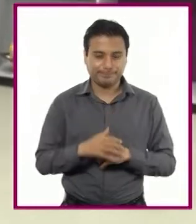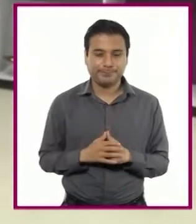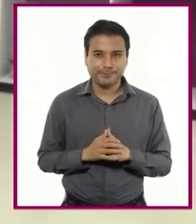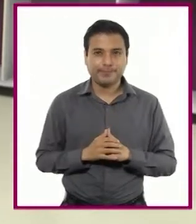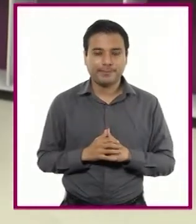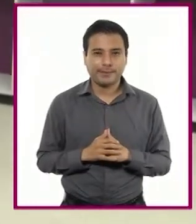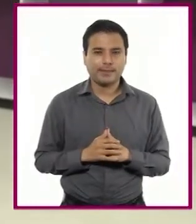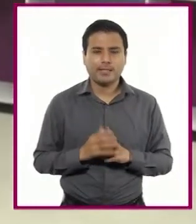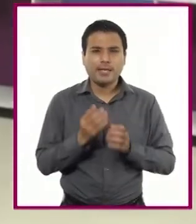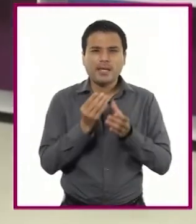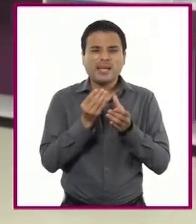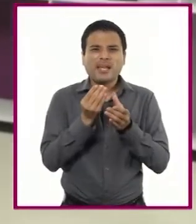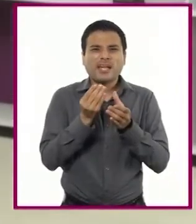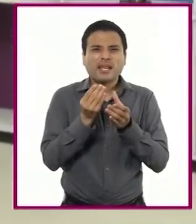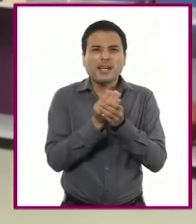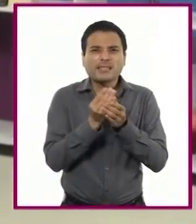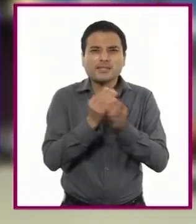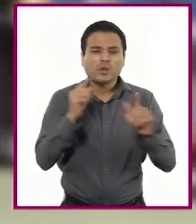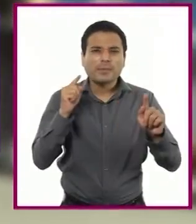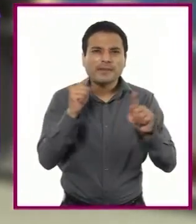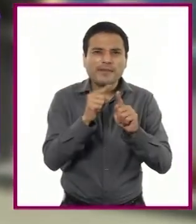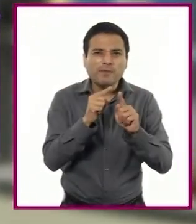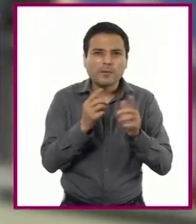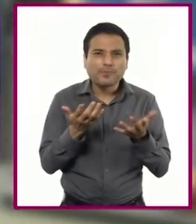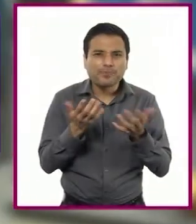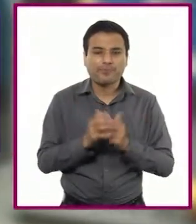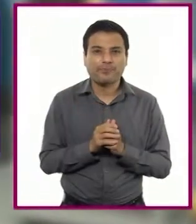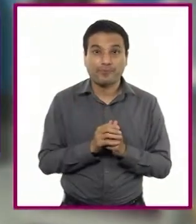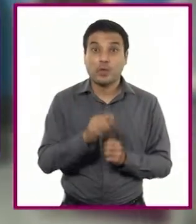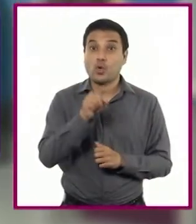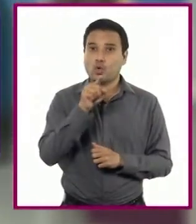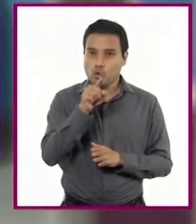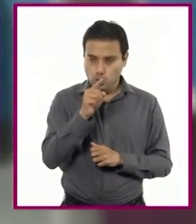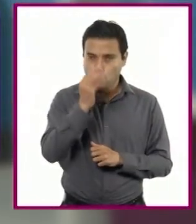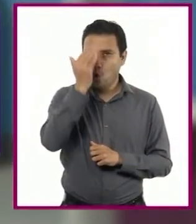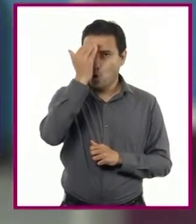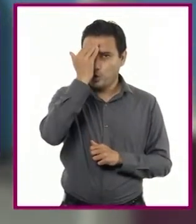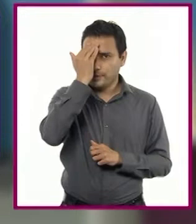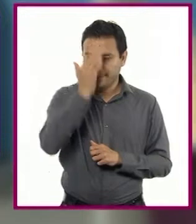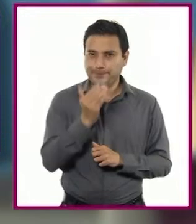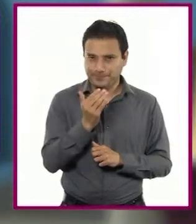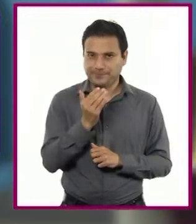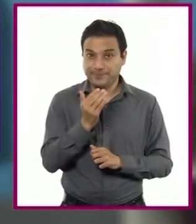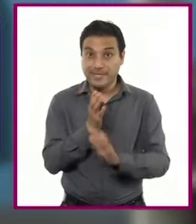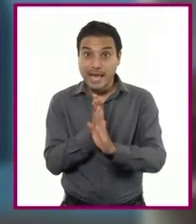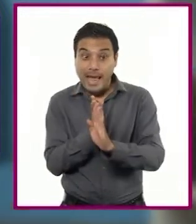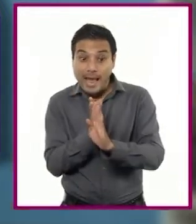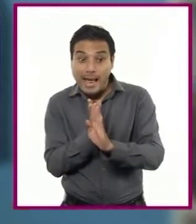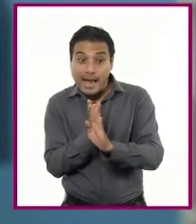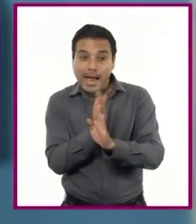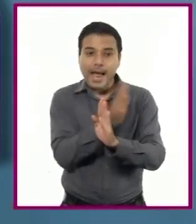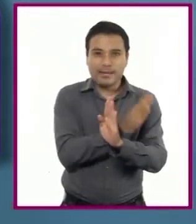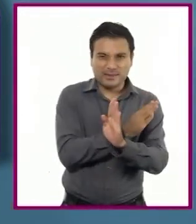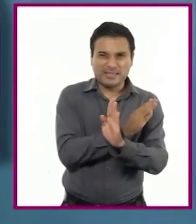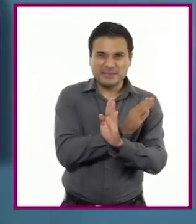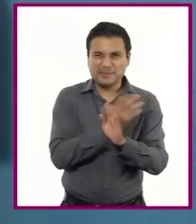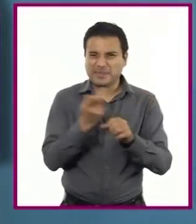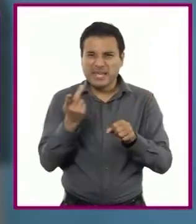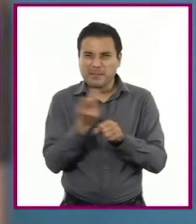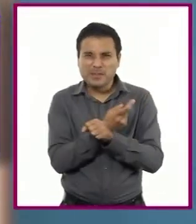El propósito de la sesión de hoy es identificar los antecedentes y las funciones de la Corte